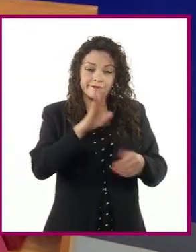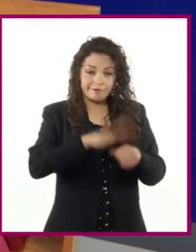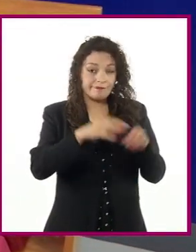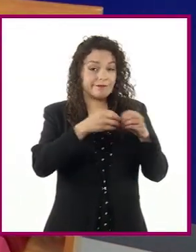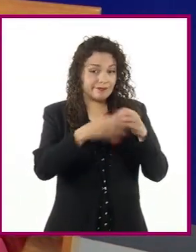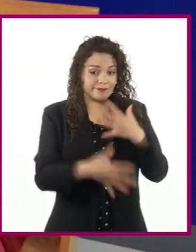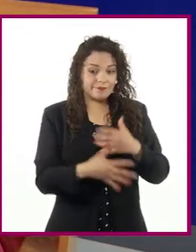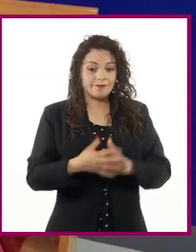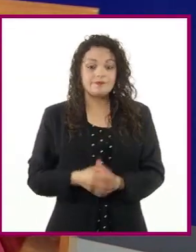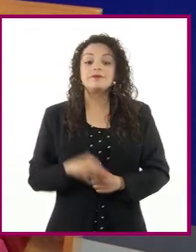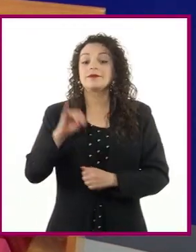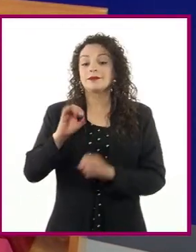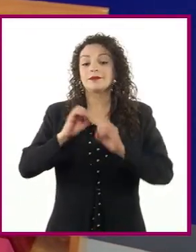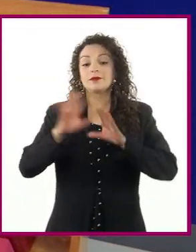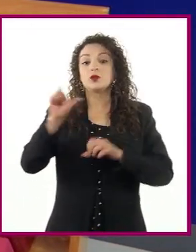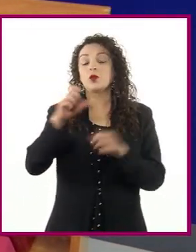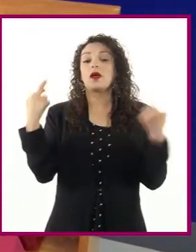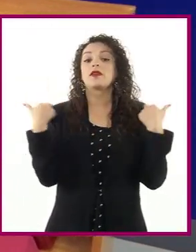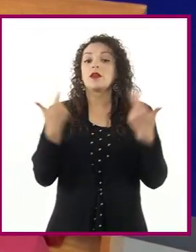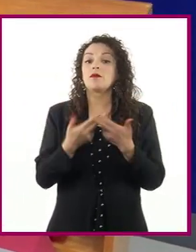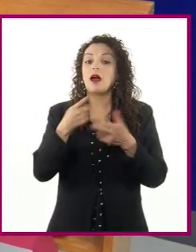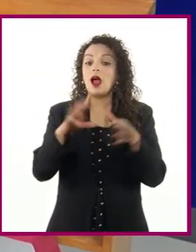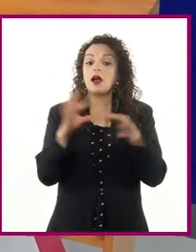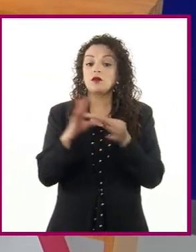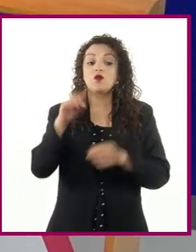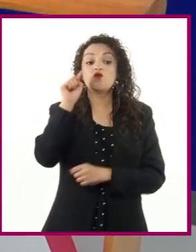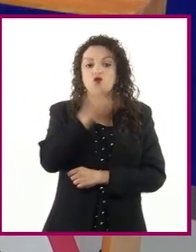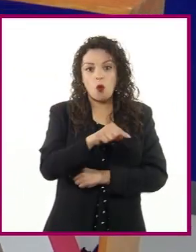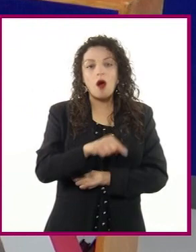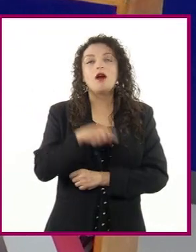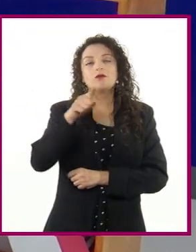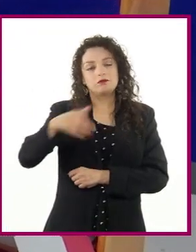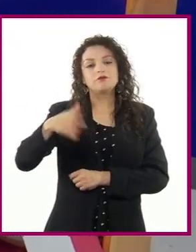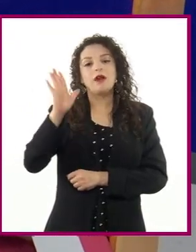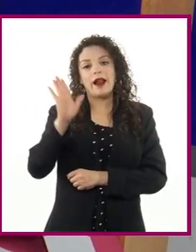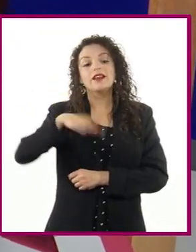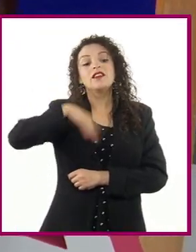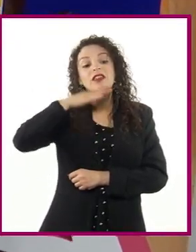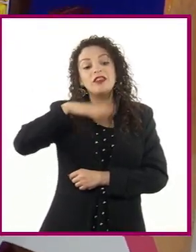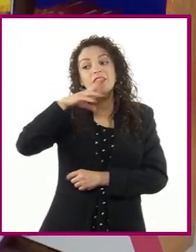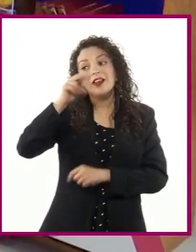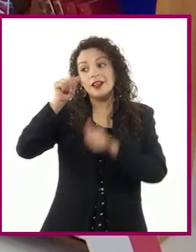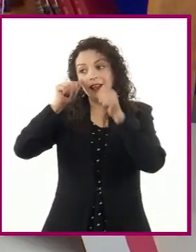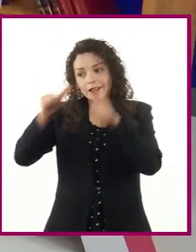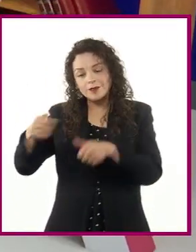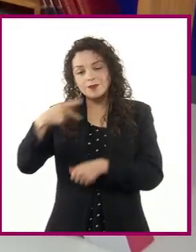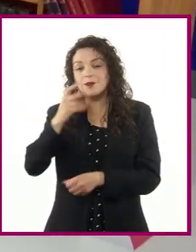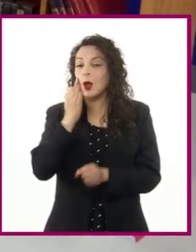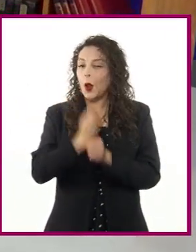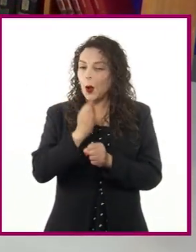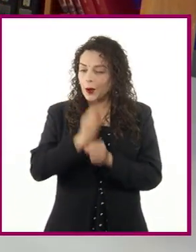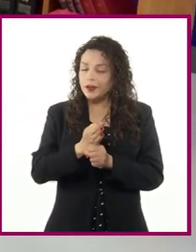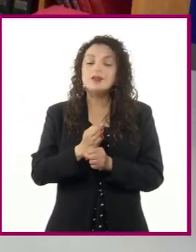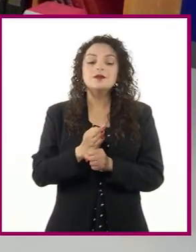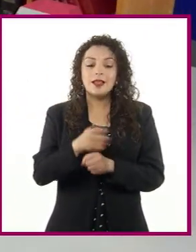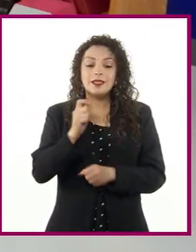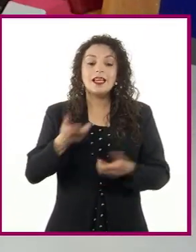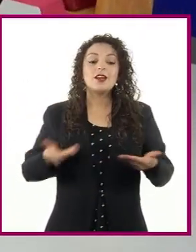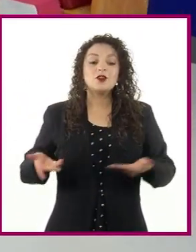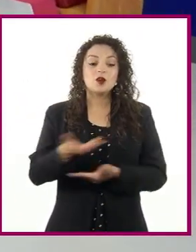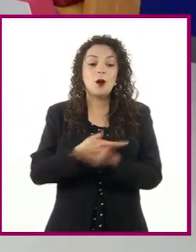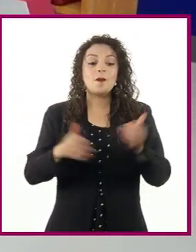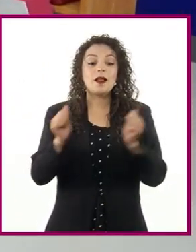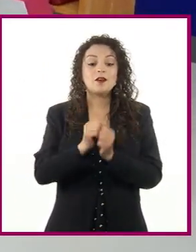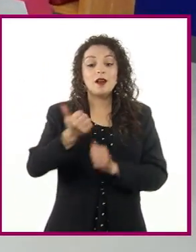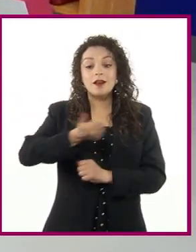Probablemente en el momento en que tu profesor explicaba estabas distraído, pero justamente en esta sesión vamos a compartir con las